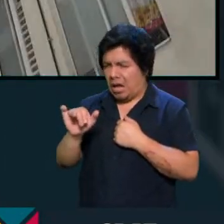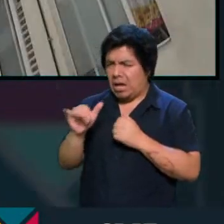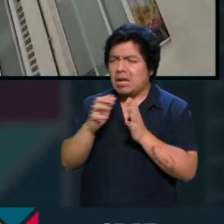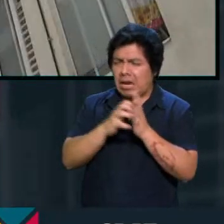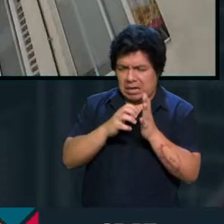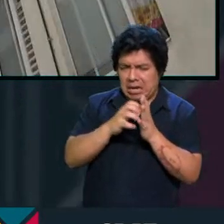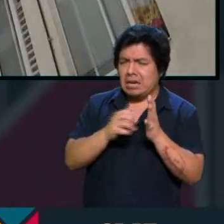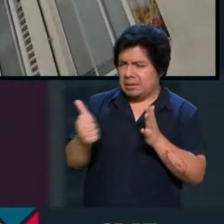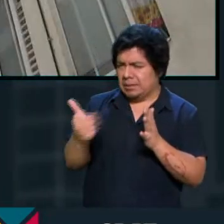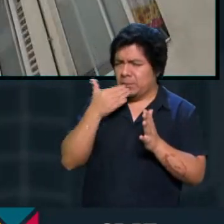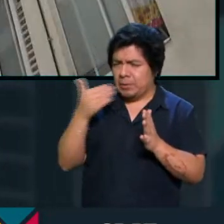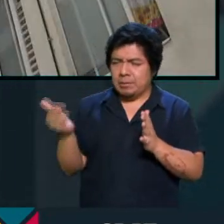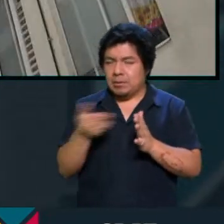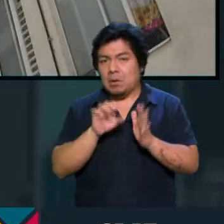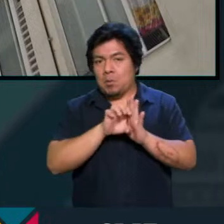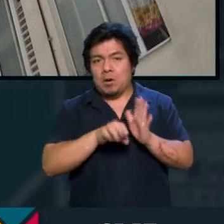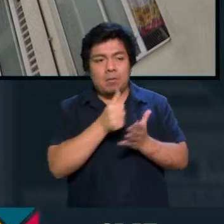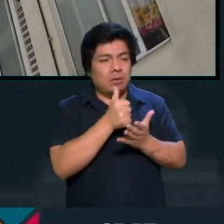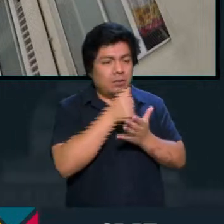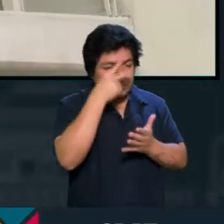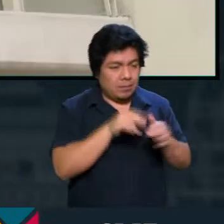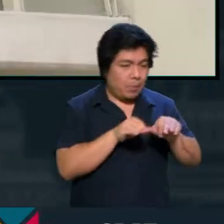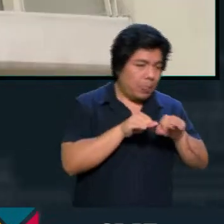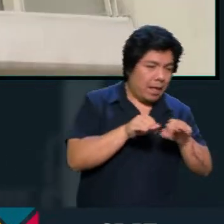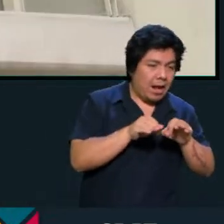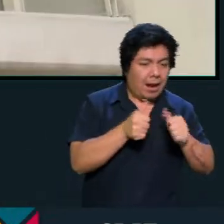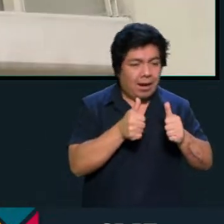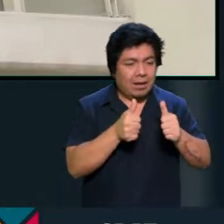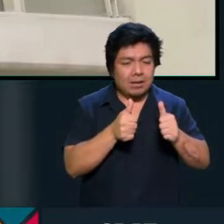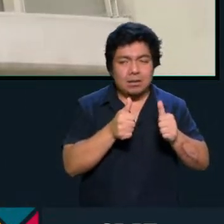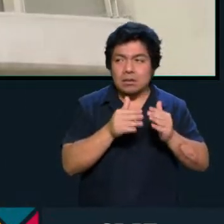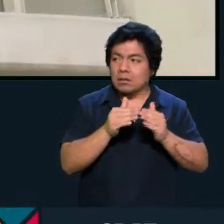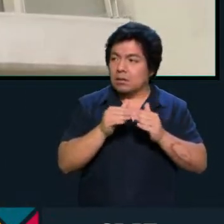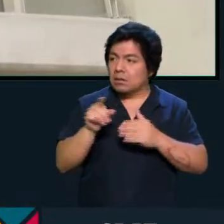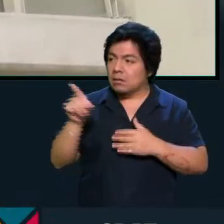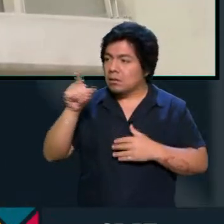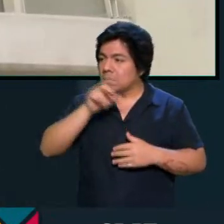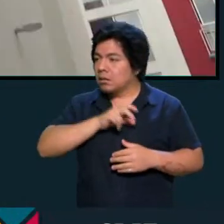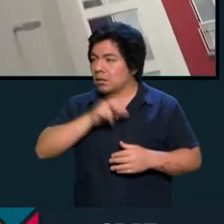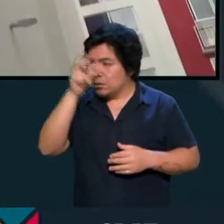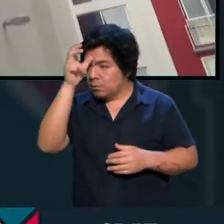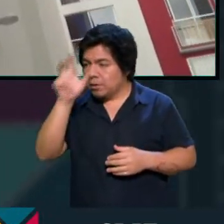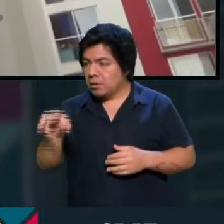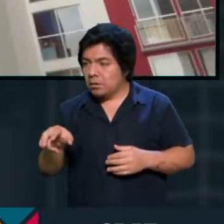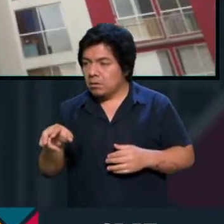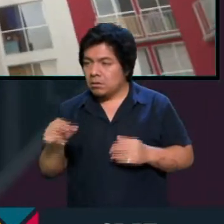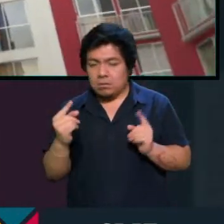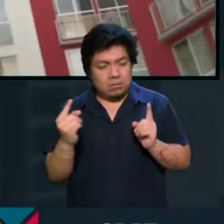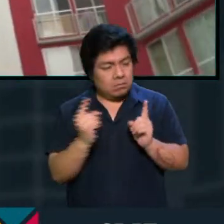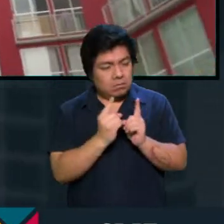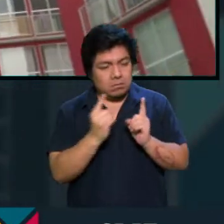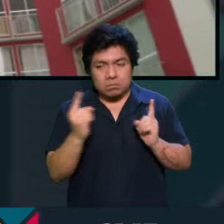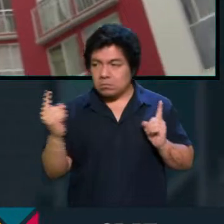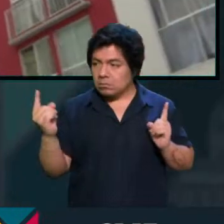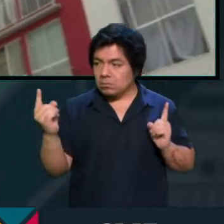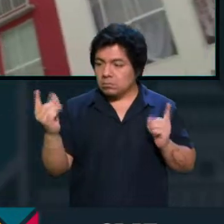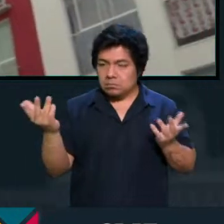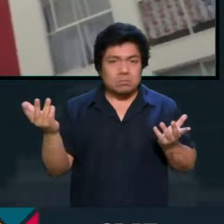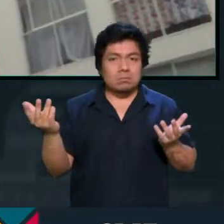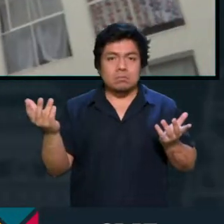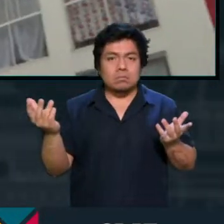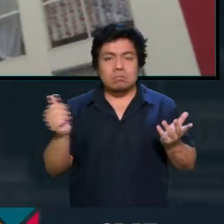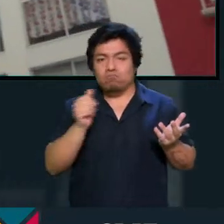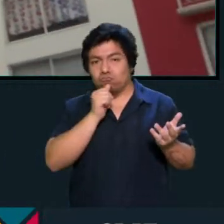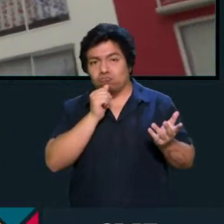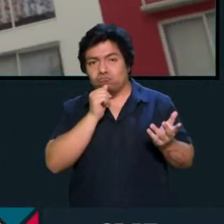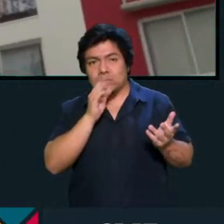pero tú trabajabas en la Ciudad de México y la casa la podías adquirir allá en Pachuca. Entonces, muchas casas, la verdad que no cumplían